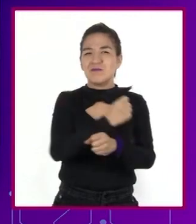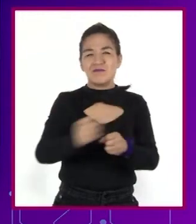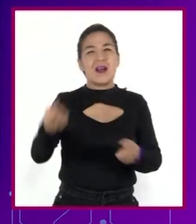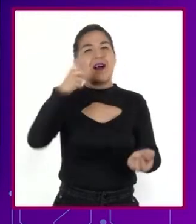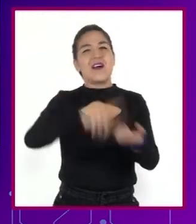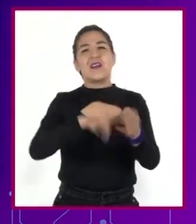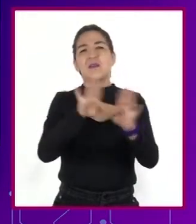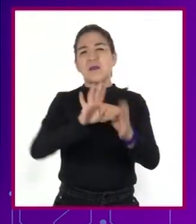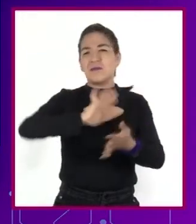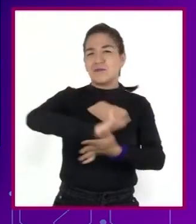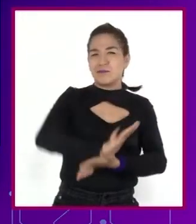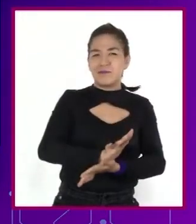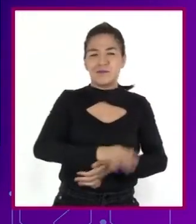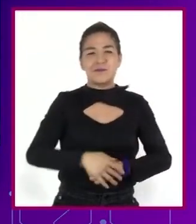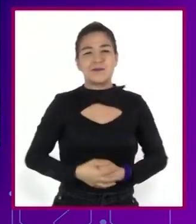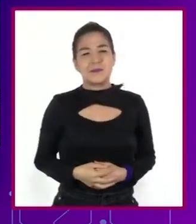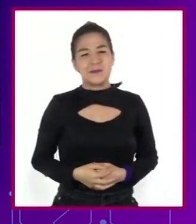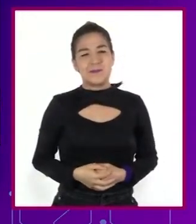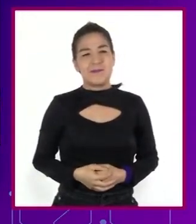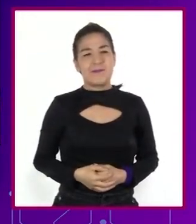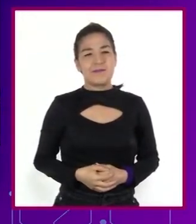segregación.